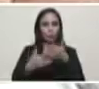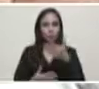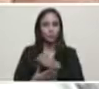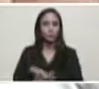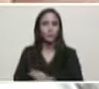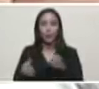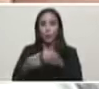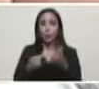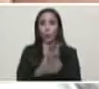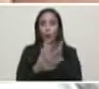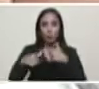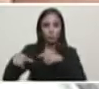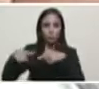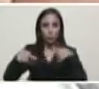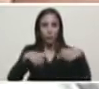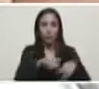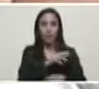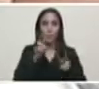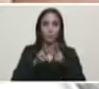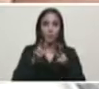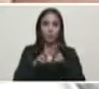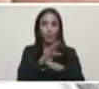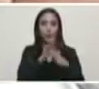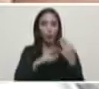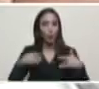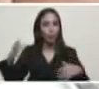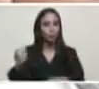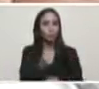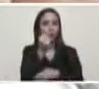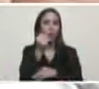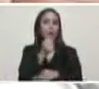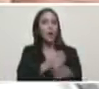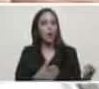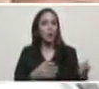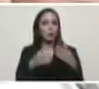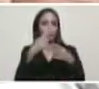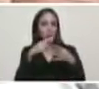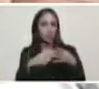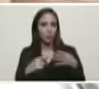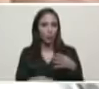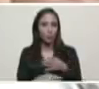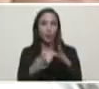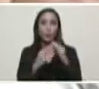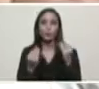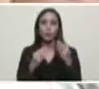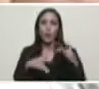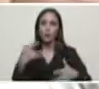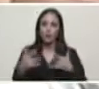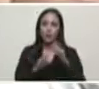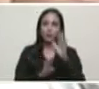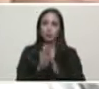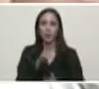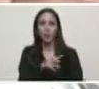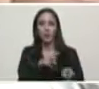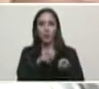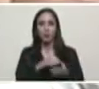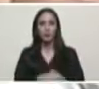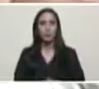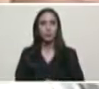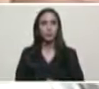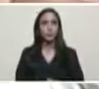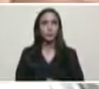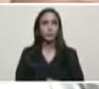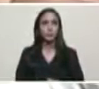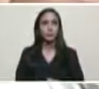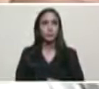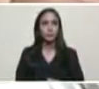los urbanismos de la gran misión vivienda Venezuela a través de la obtención de recursos mediante el desarrollo de actividades que generen ingresos crear